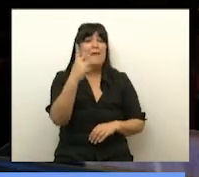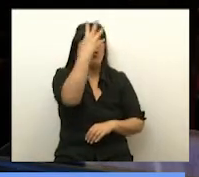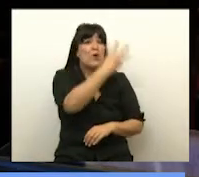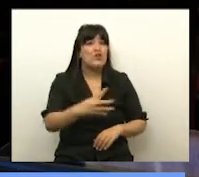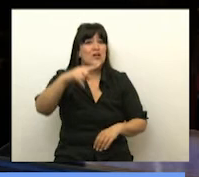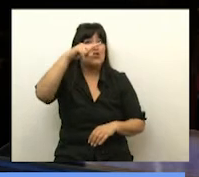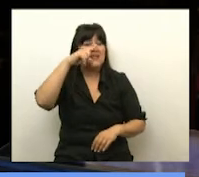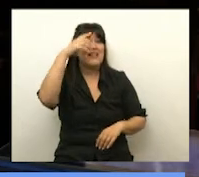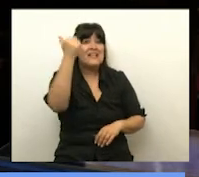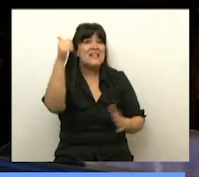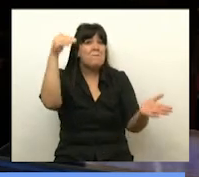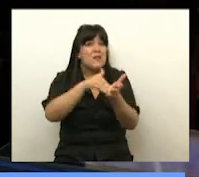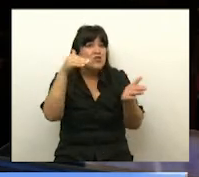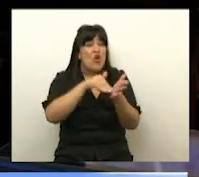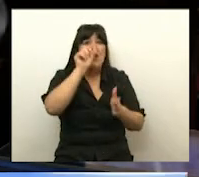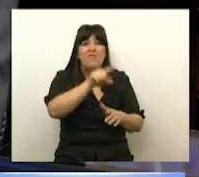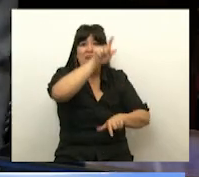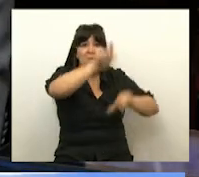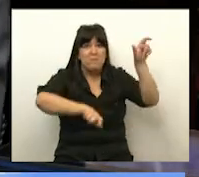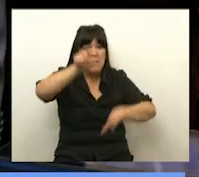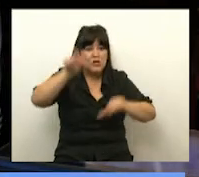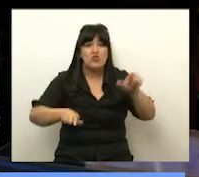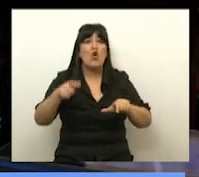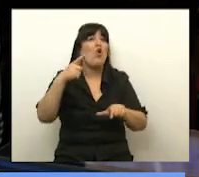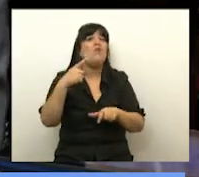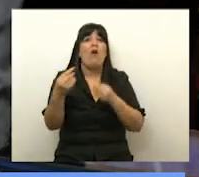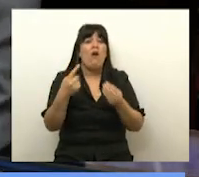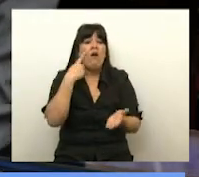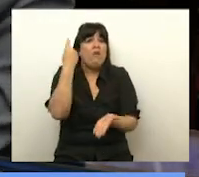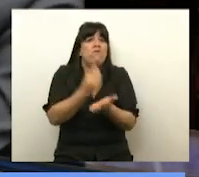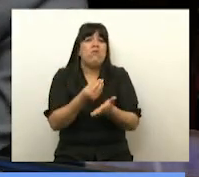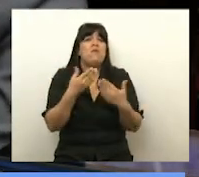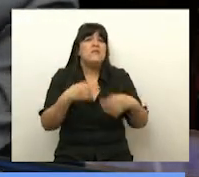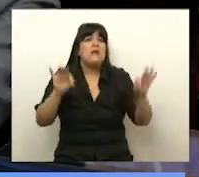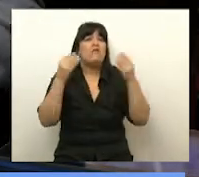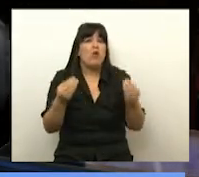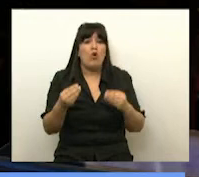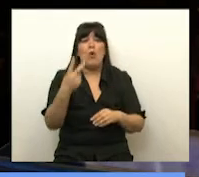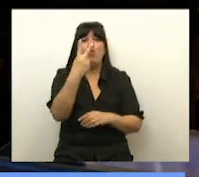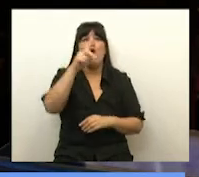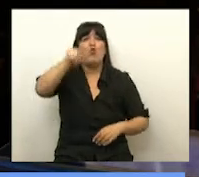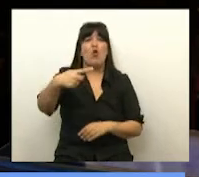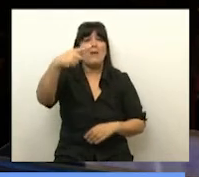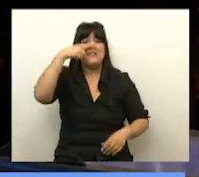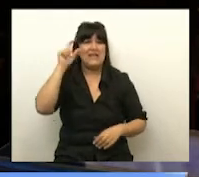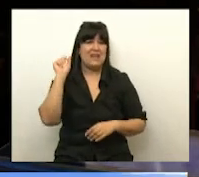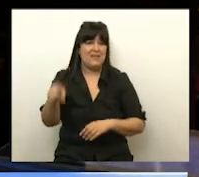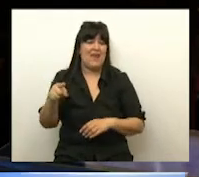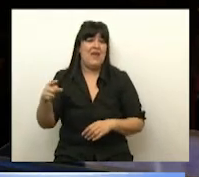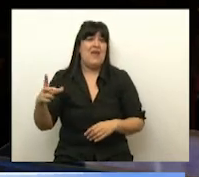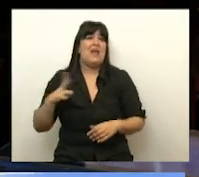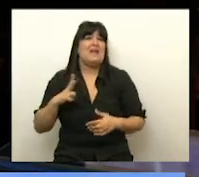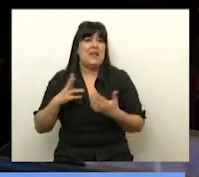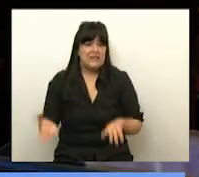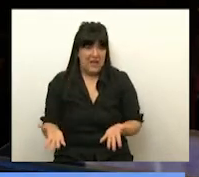3.476 millones de seres humanos viven con el 2,7% de la riqueza. Estas son las asimetrías,